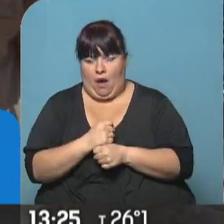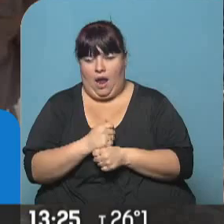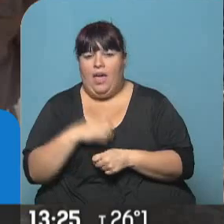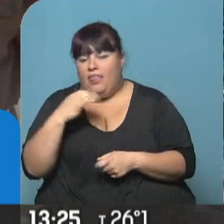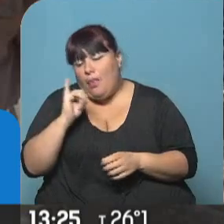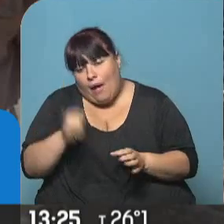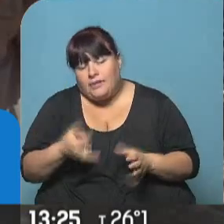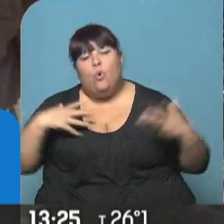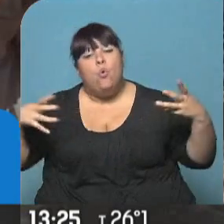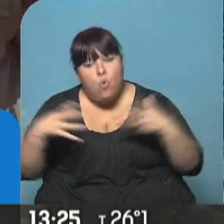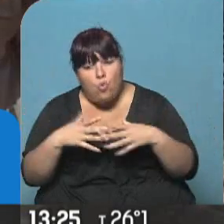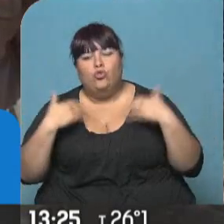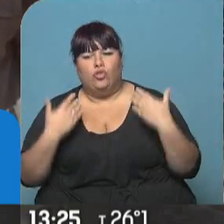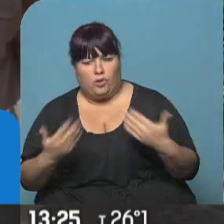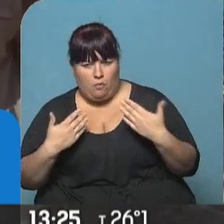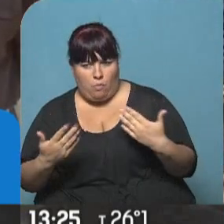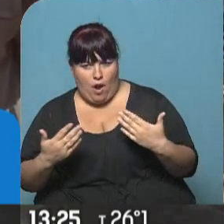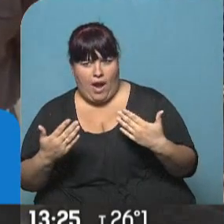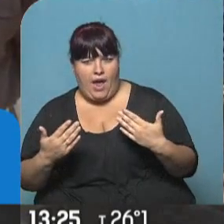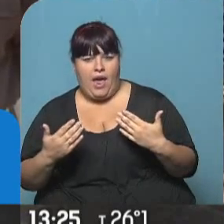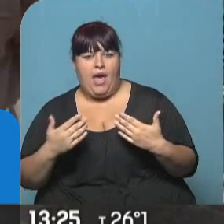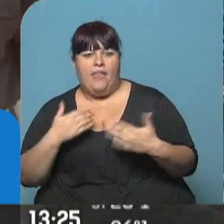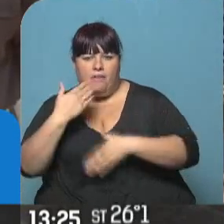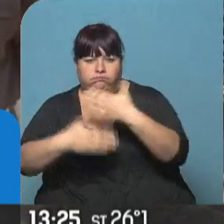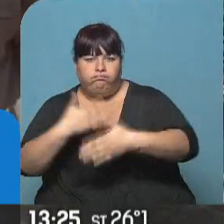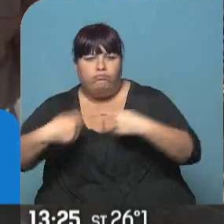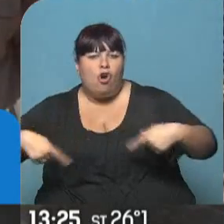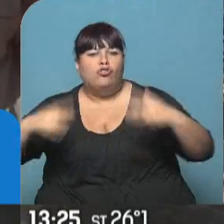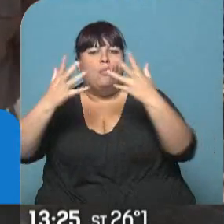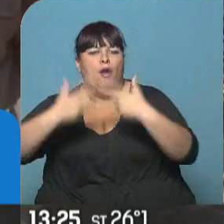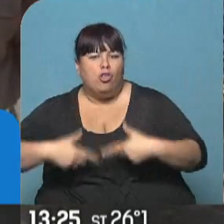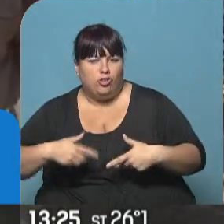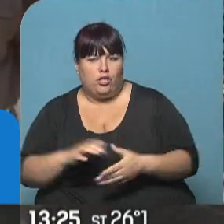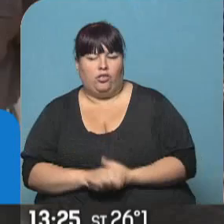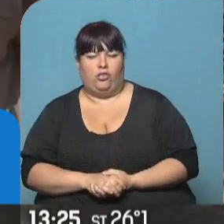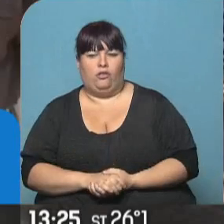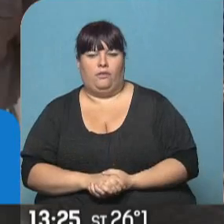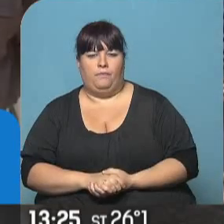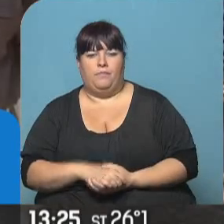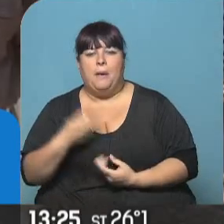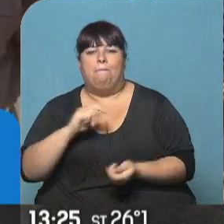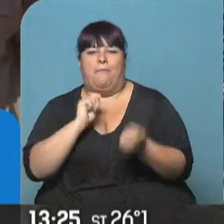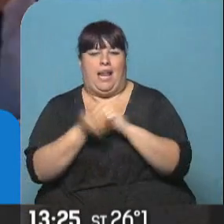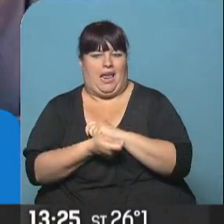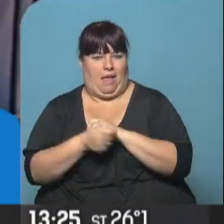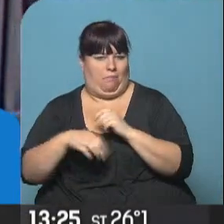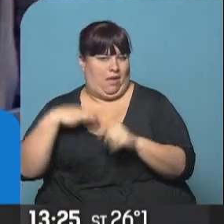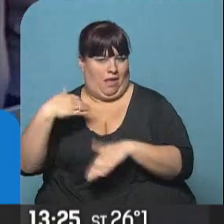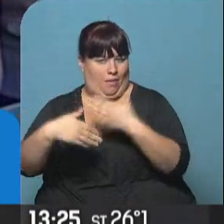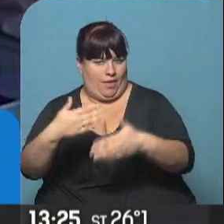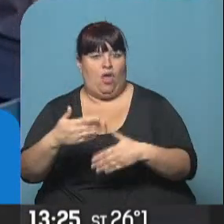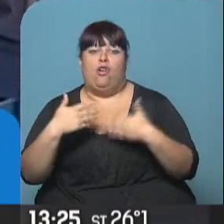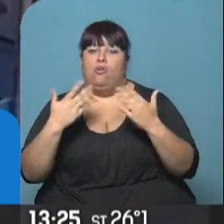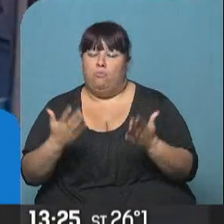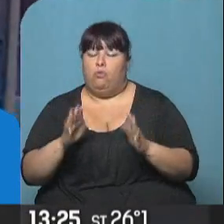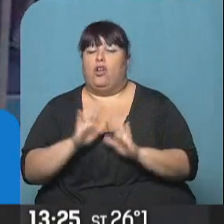aceptar que juntos somos capaces de encarar todos los proyectos que cambian la historia por